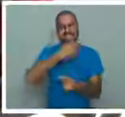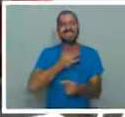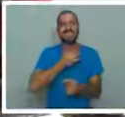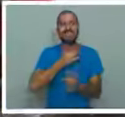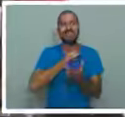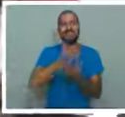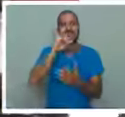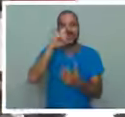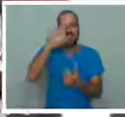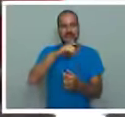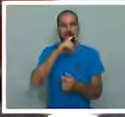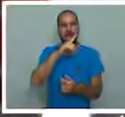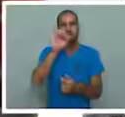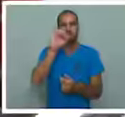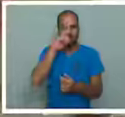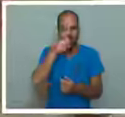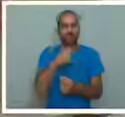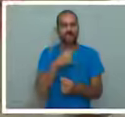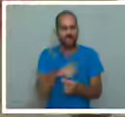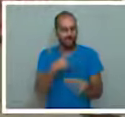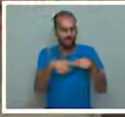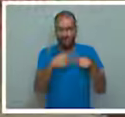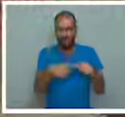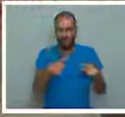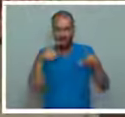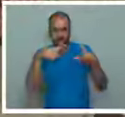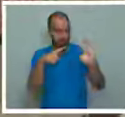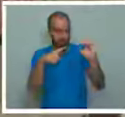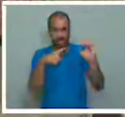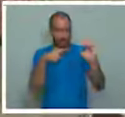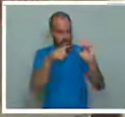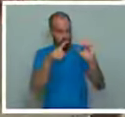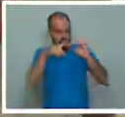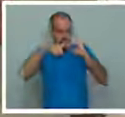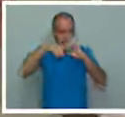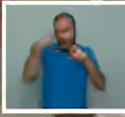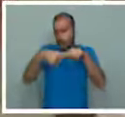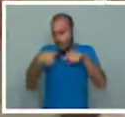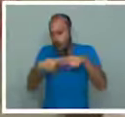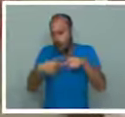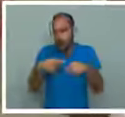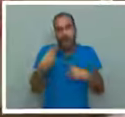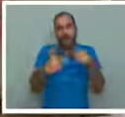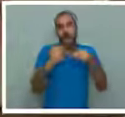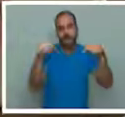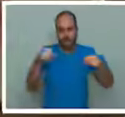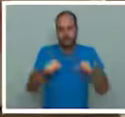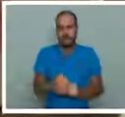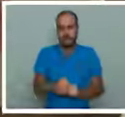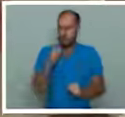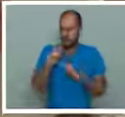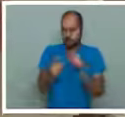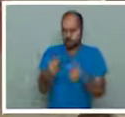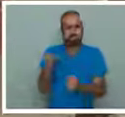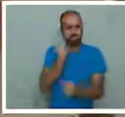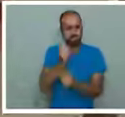guiada por ultrasonografía que es responsabilidad debe tener un joven que trabaje en este lugar para enfrentarse al proceso diario que tienen